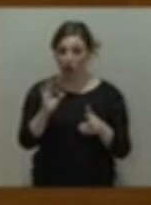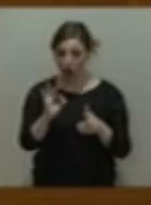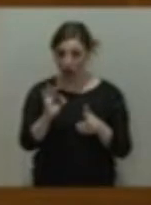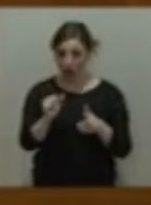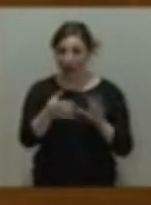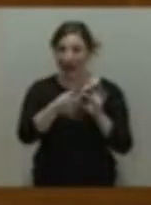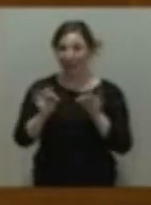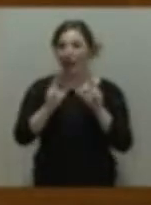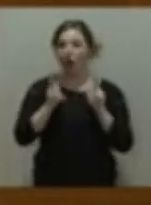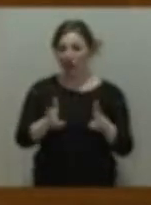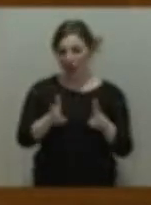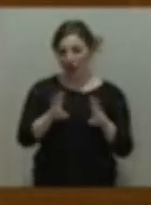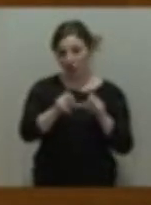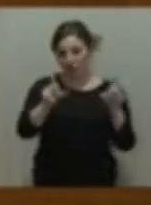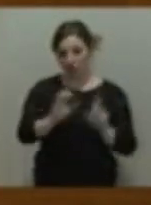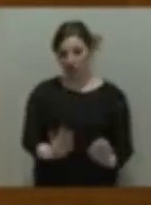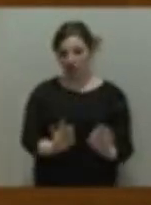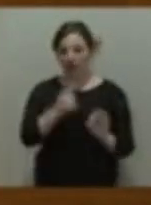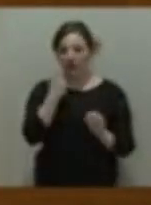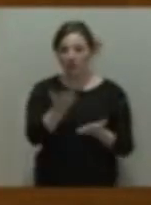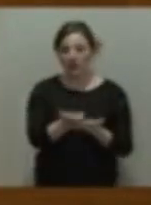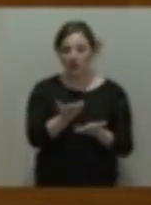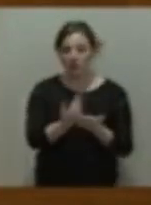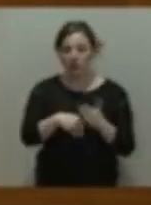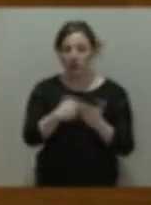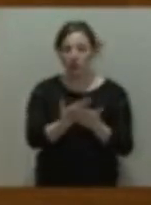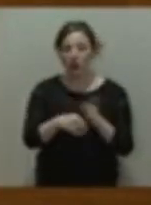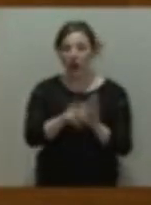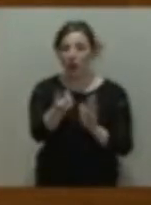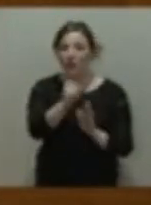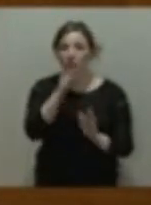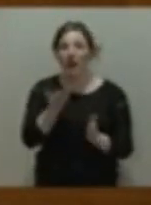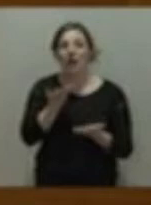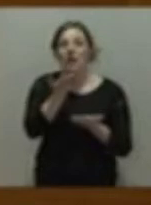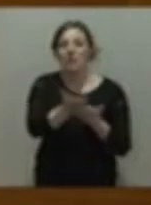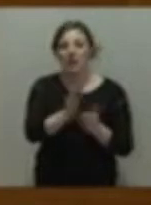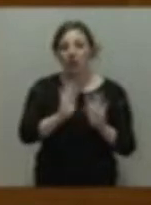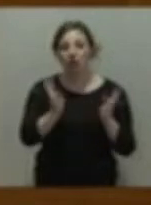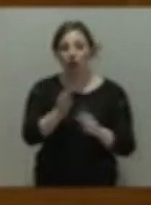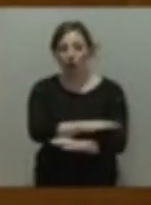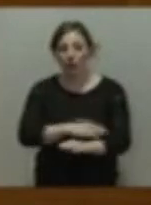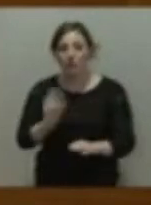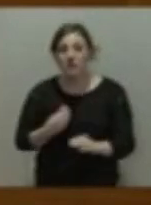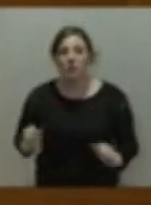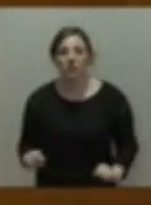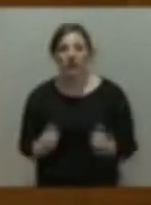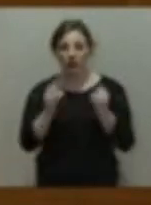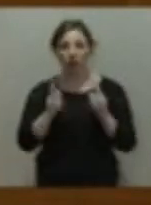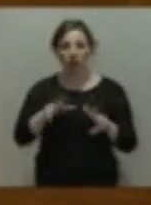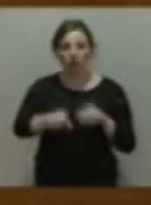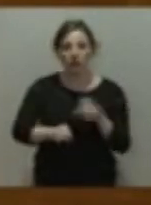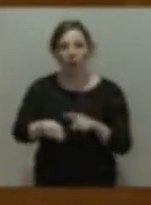Traemos una proposición no de ley que también insta al Consejo de Gobierno a que se impulse un nuevo modelo de gestión que salve el Hotel Reconquista como referencia